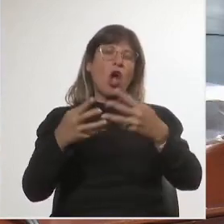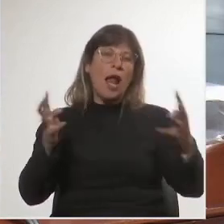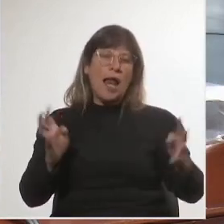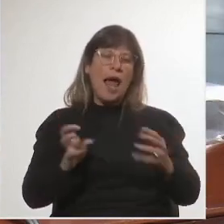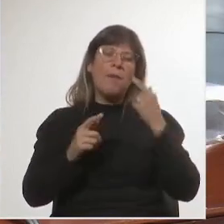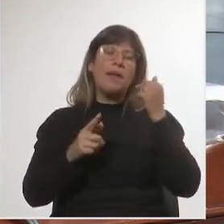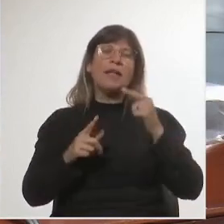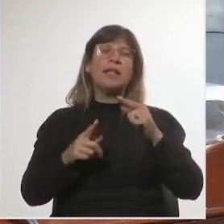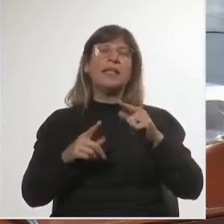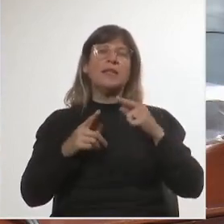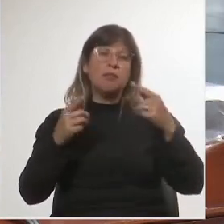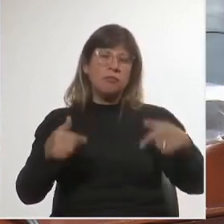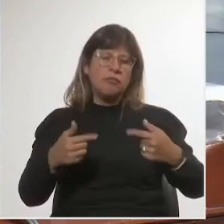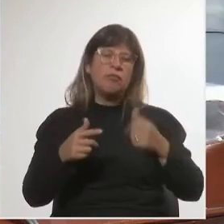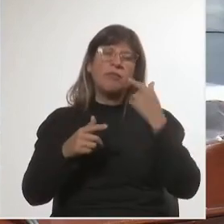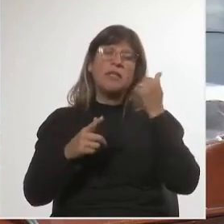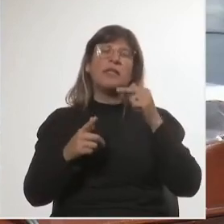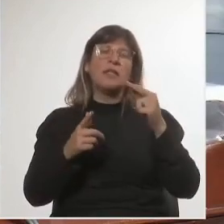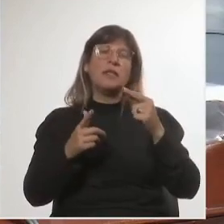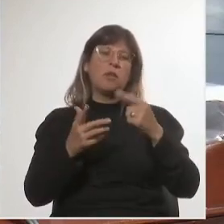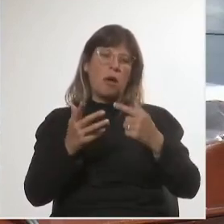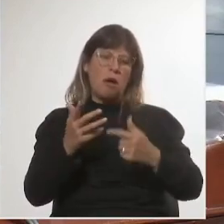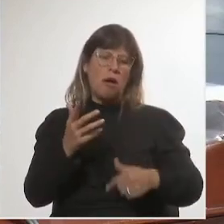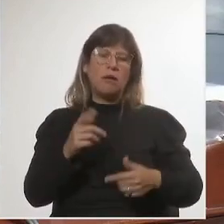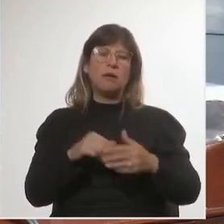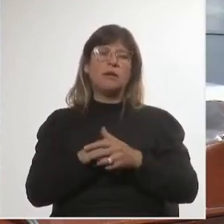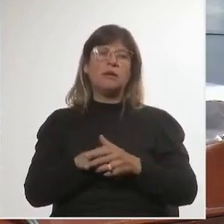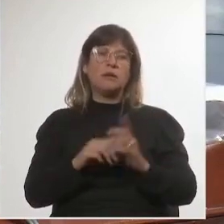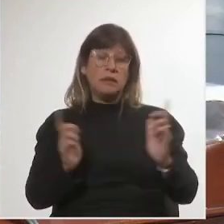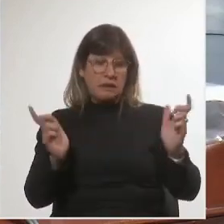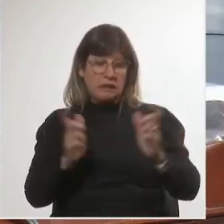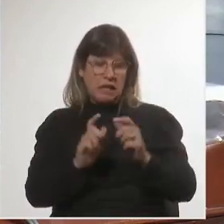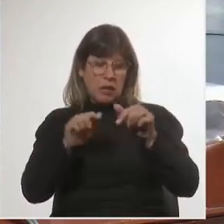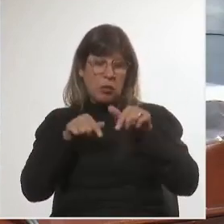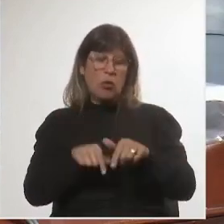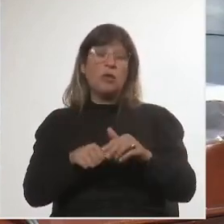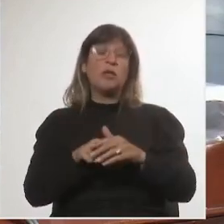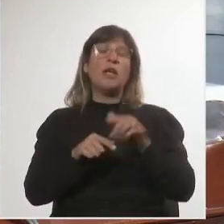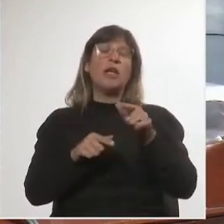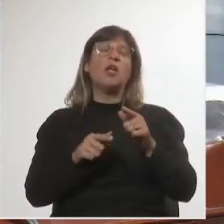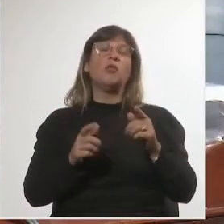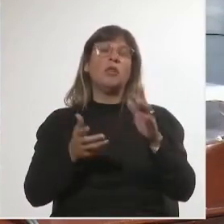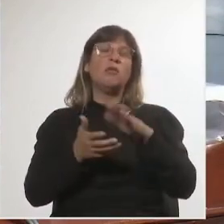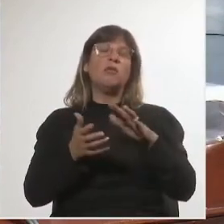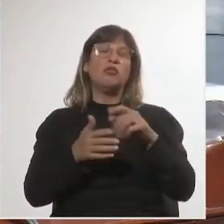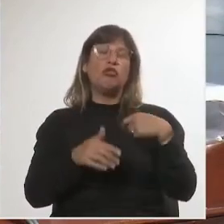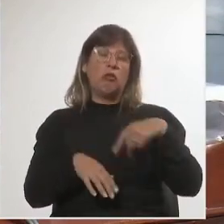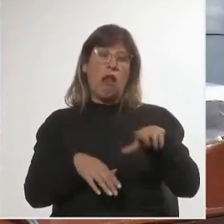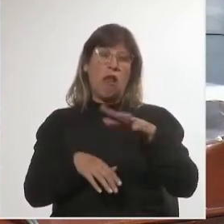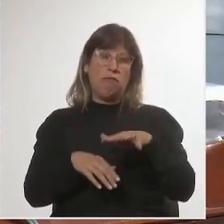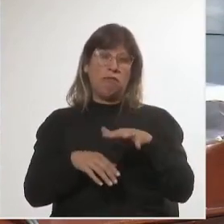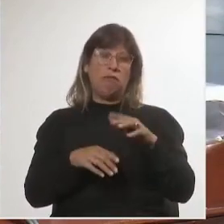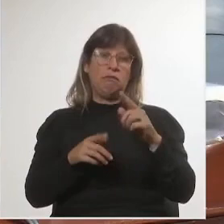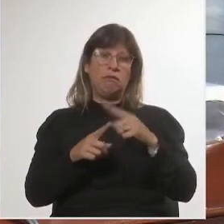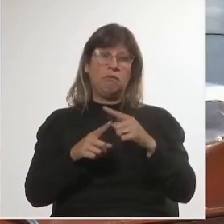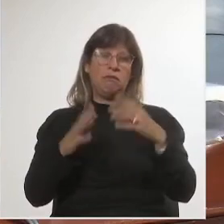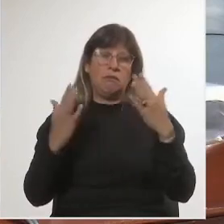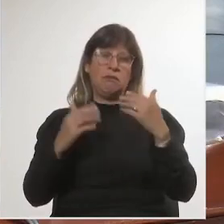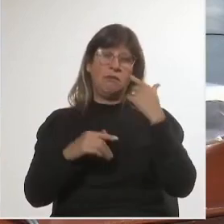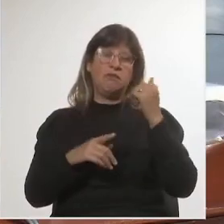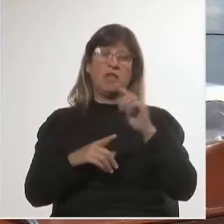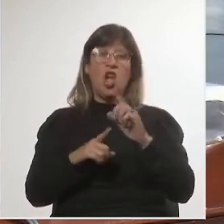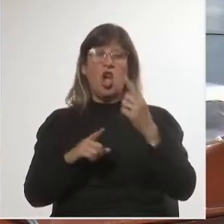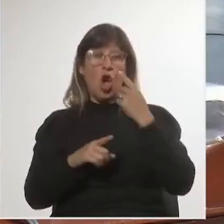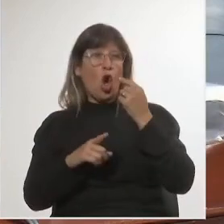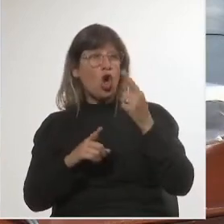tamberos, tractoristas, peones de campo, etcétera, se reúnen en un acontecimiento social. Quien sin conocer a